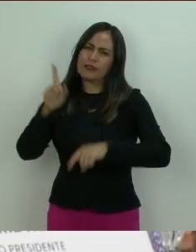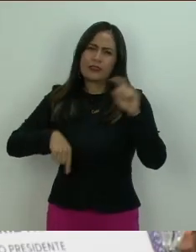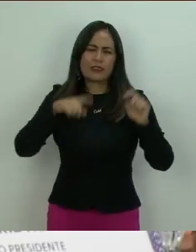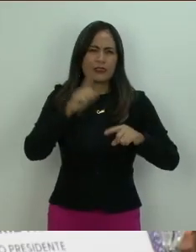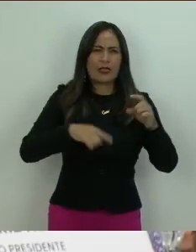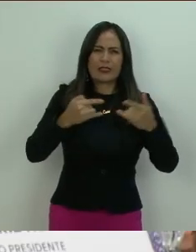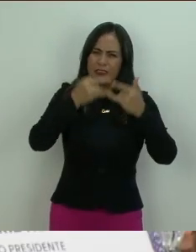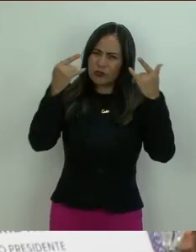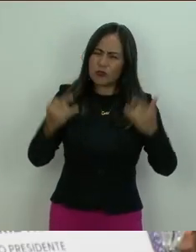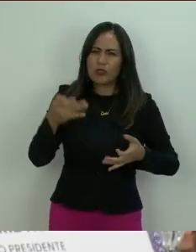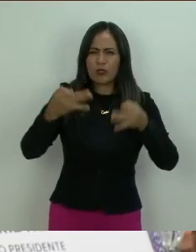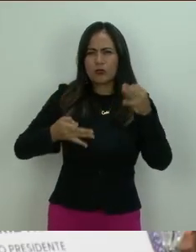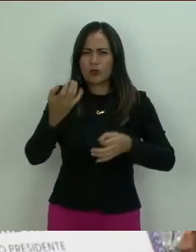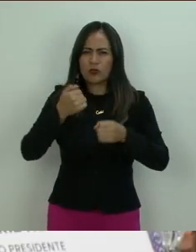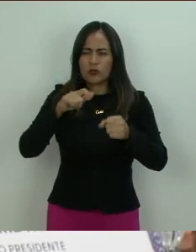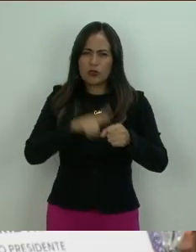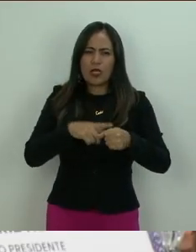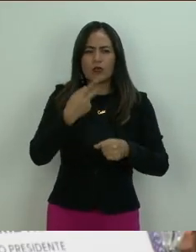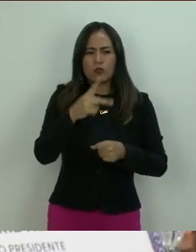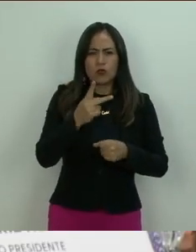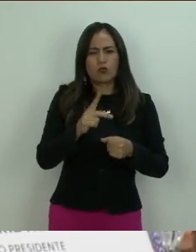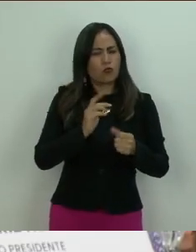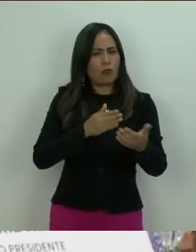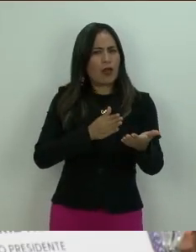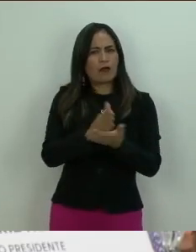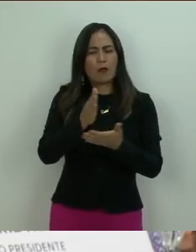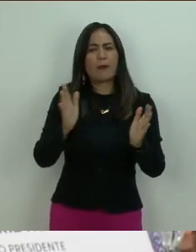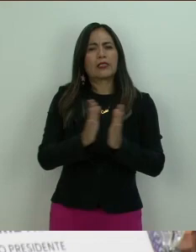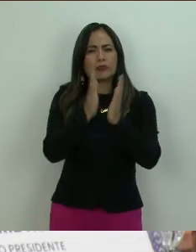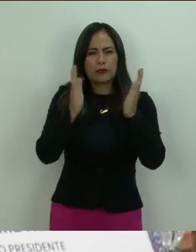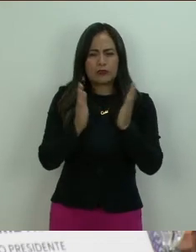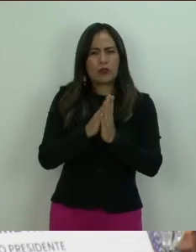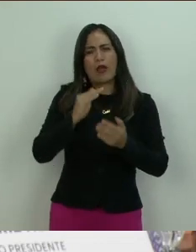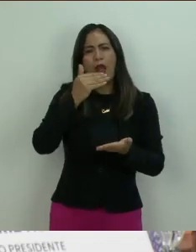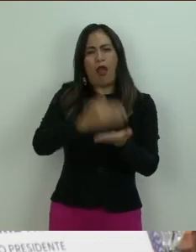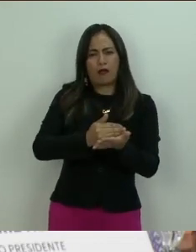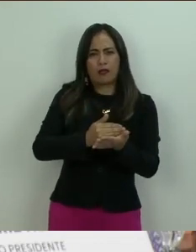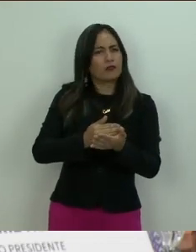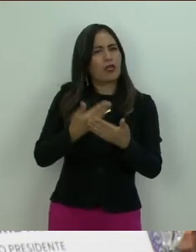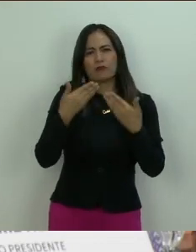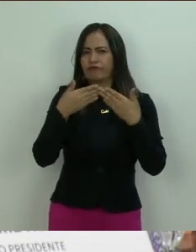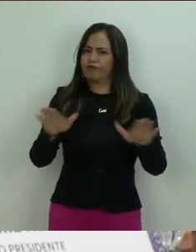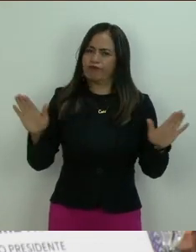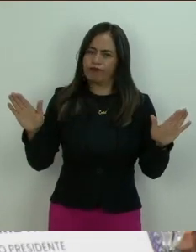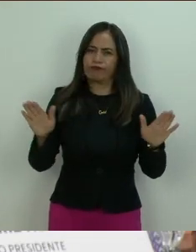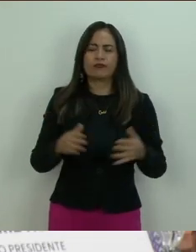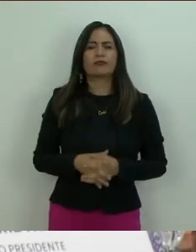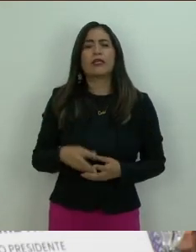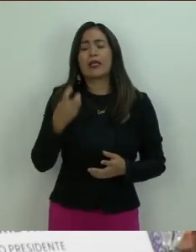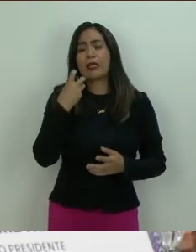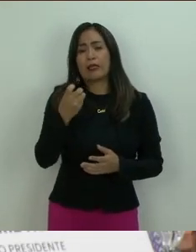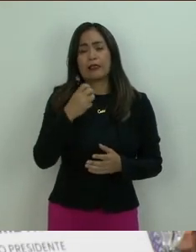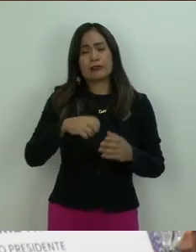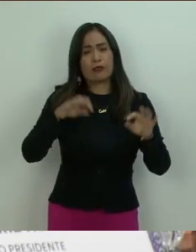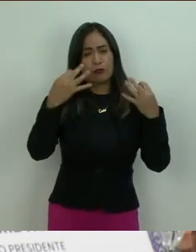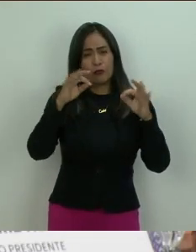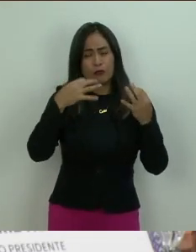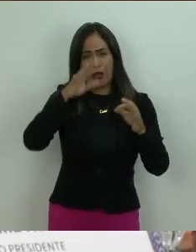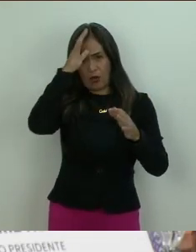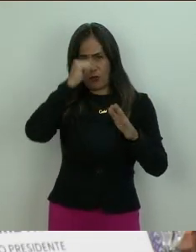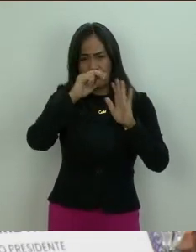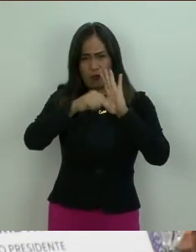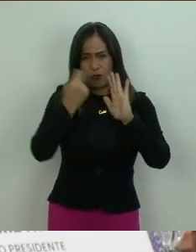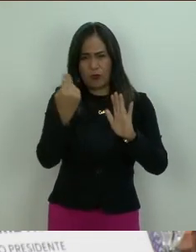sociales que han limitado su participación en los espacios de toma de decisiones. Este instrumento internacional propone